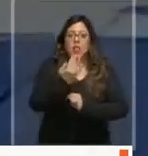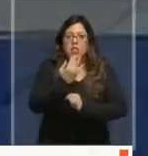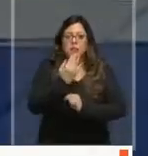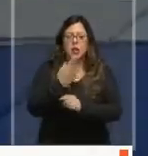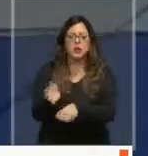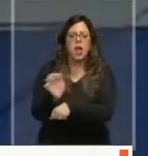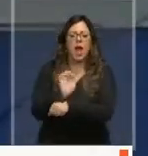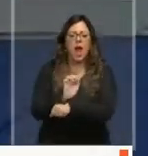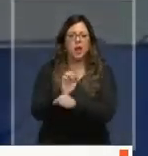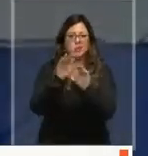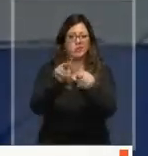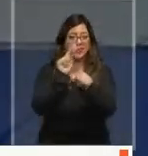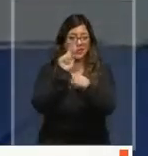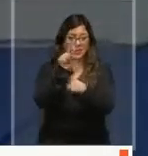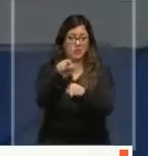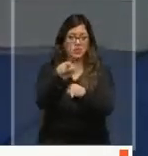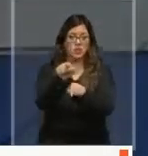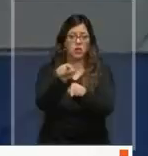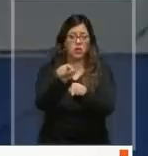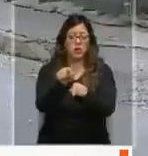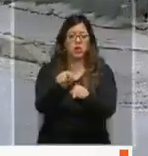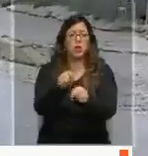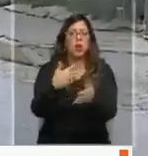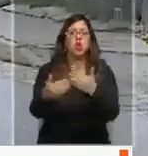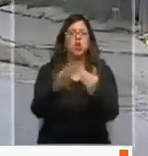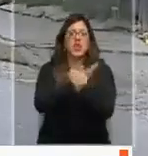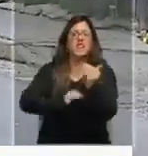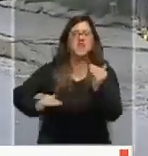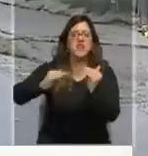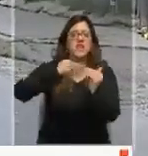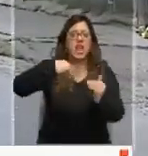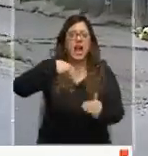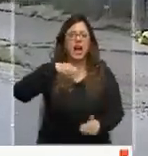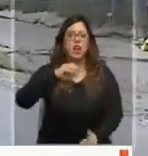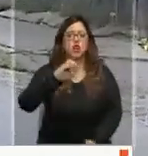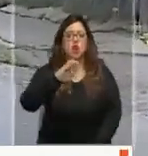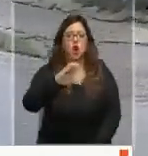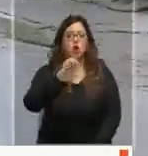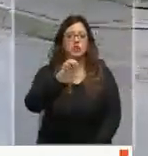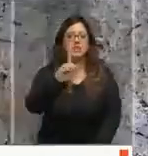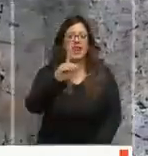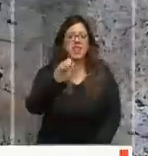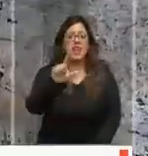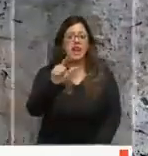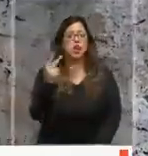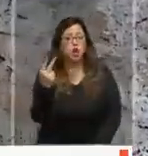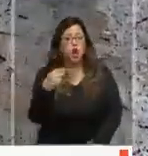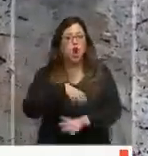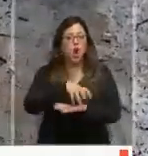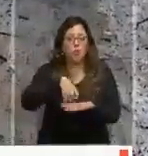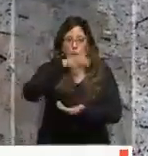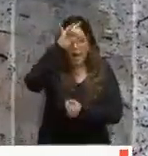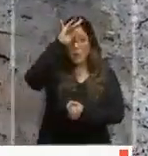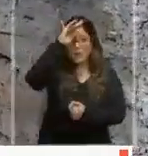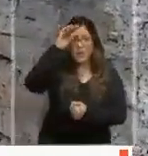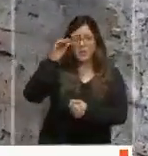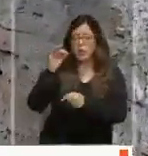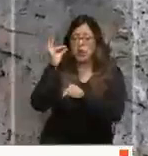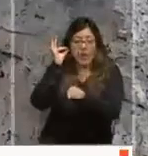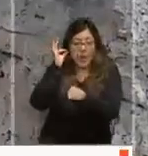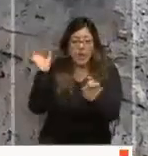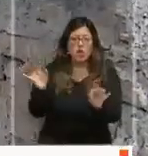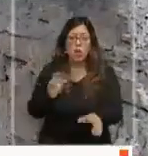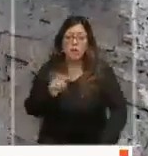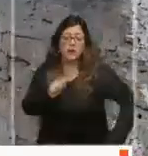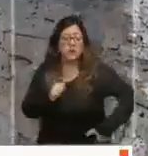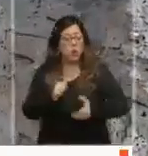un auto, como en este caso, ocurrido en la villa No Se Da el 2 de Puente Alto. Porque ella sacó el celular y se sabe